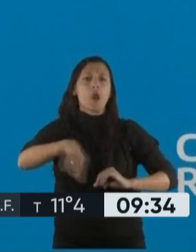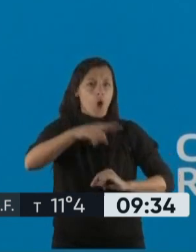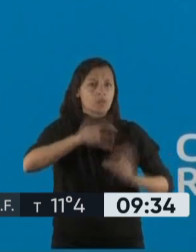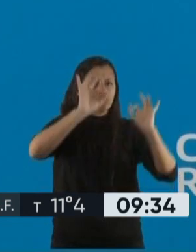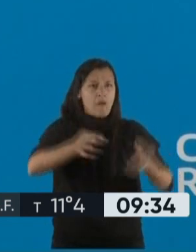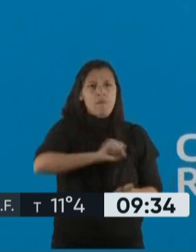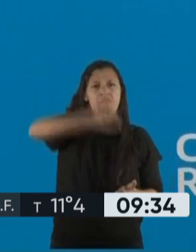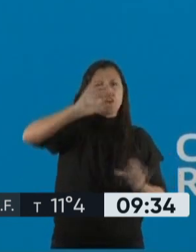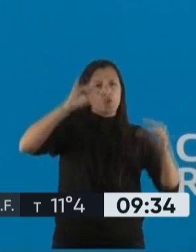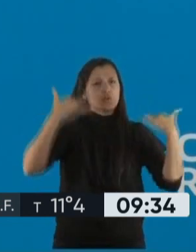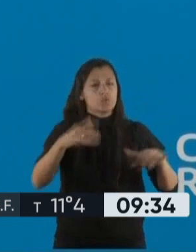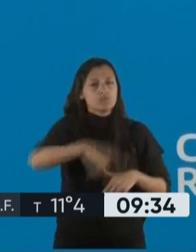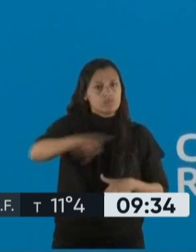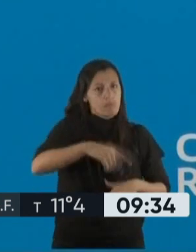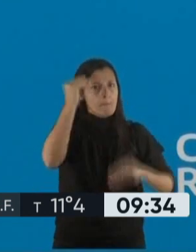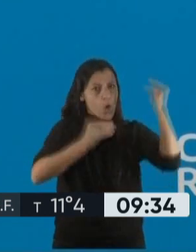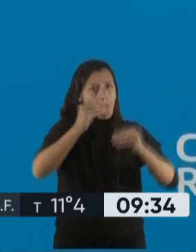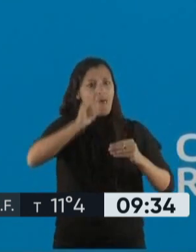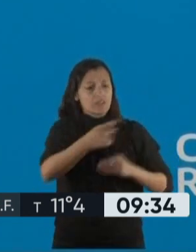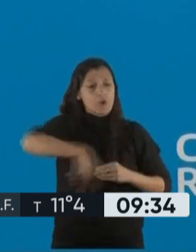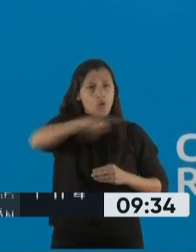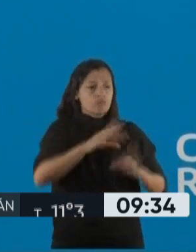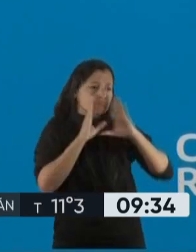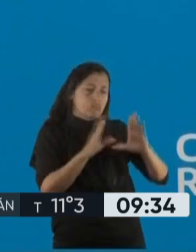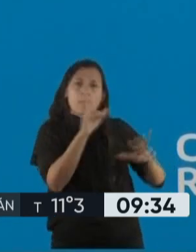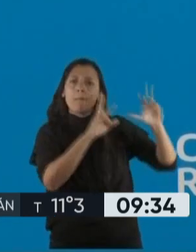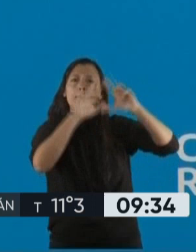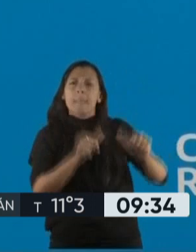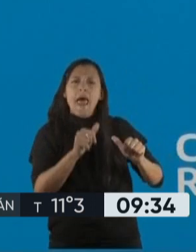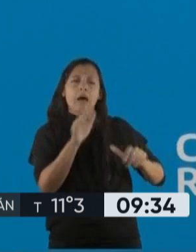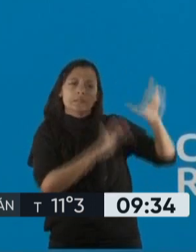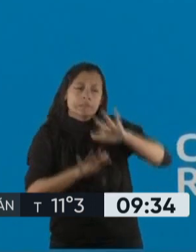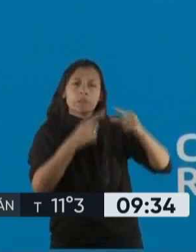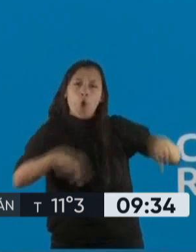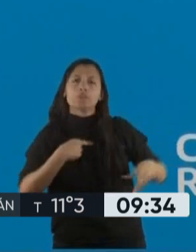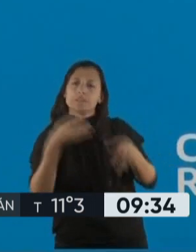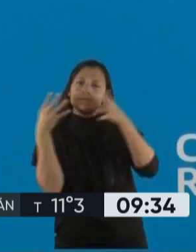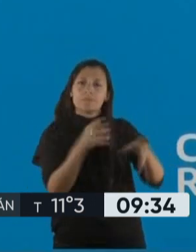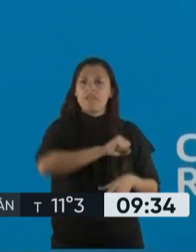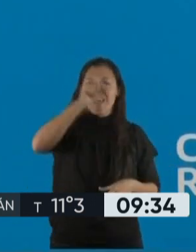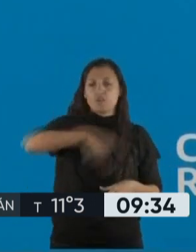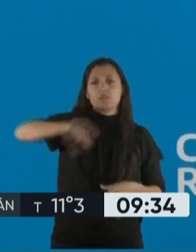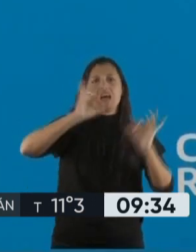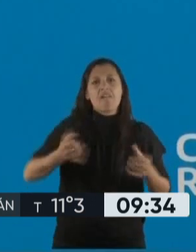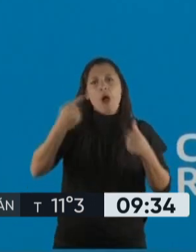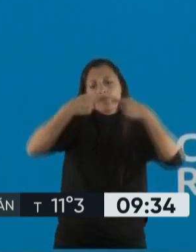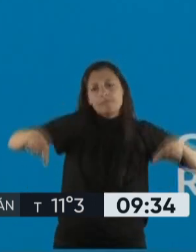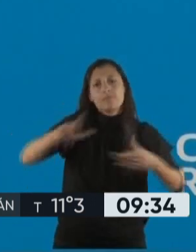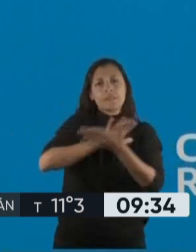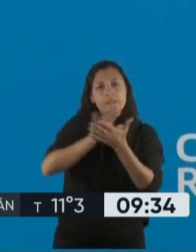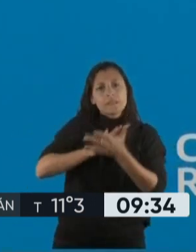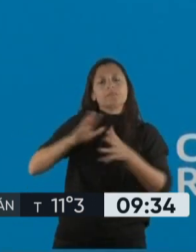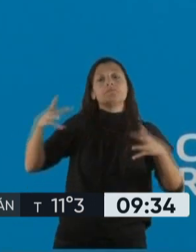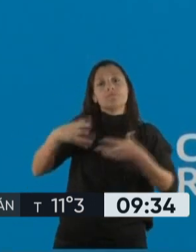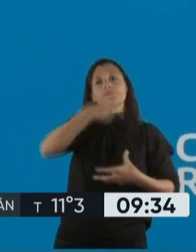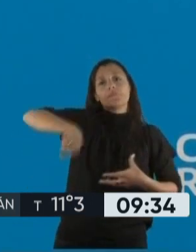digamos. Entonces, la verdad es que en esa situación se están utilizando todas las herramientas. Por un lado, todas las que hay que llevar adelante desde el Estado y por